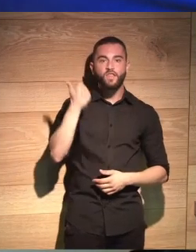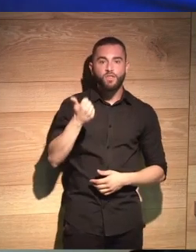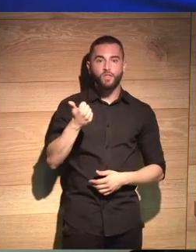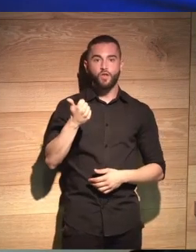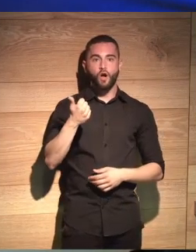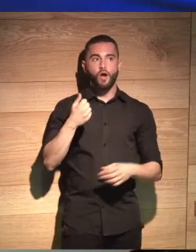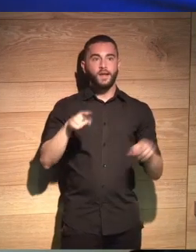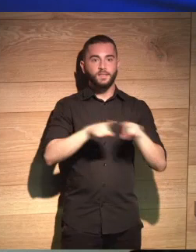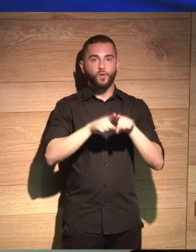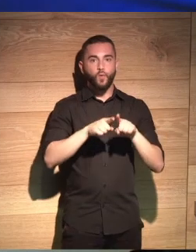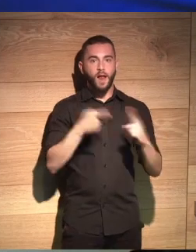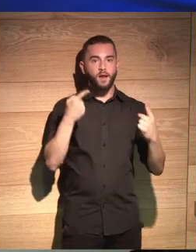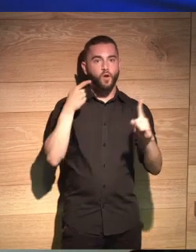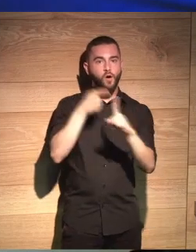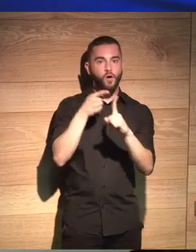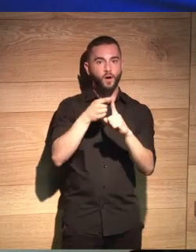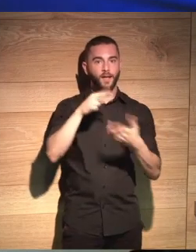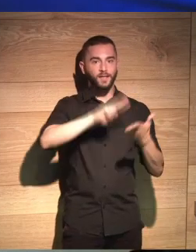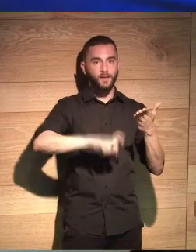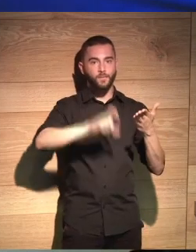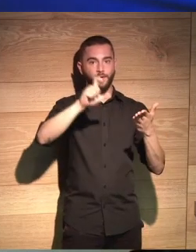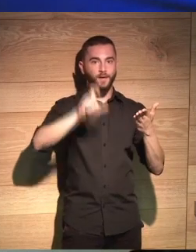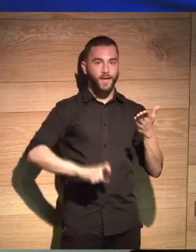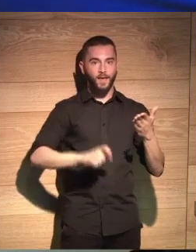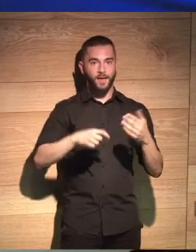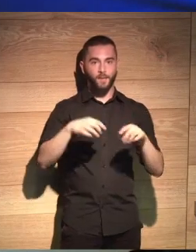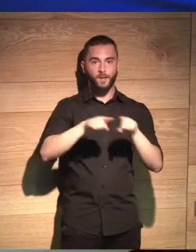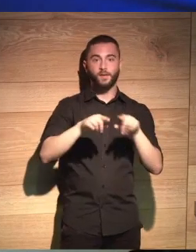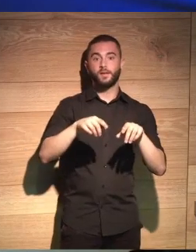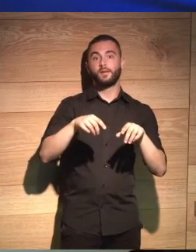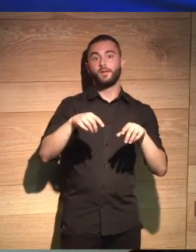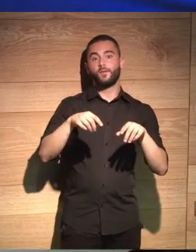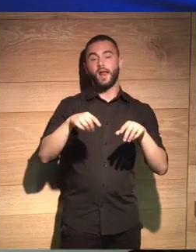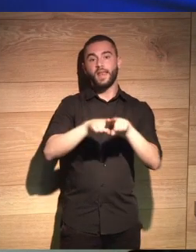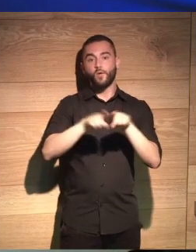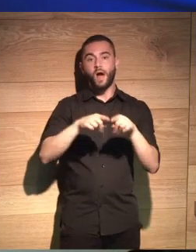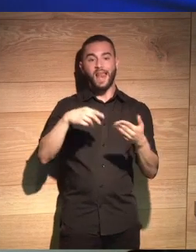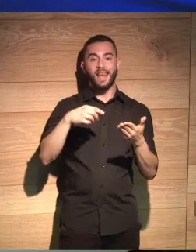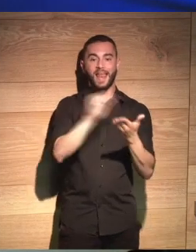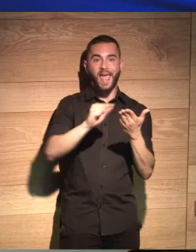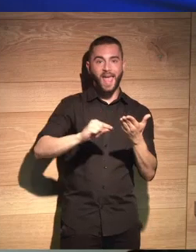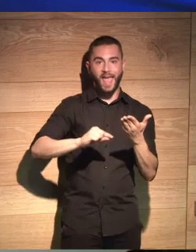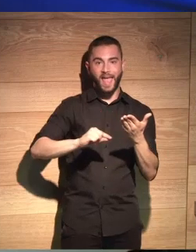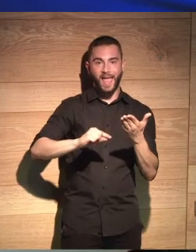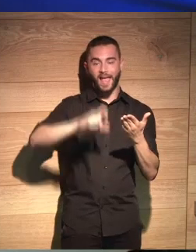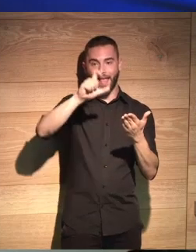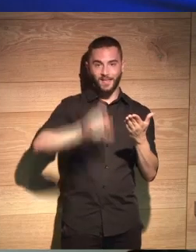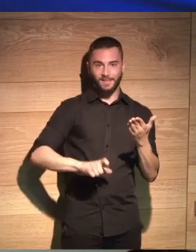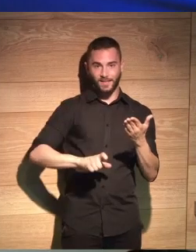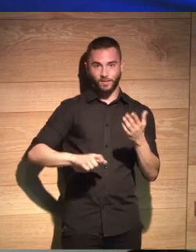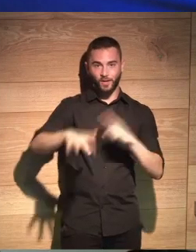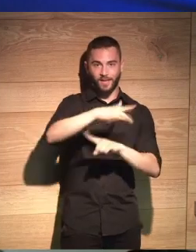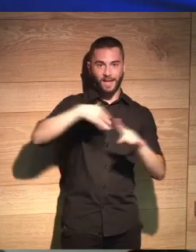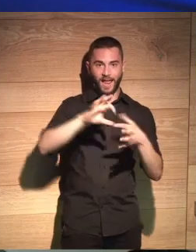para el escritor, no sé si la mejor manera o el mejor modo de acercarse a la realidad que le circunda, o por